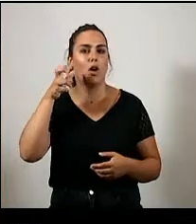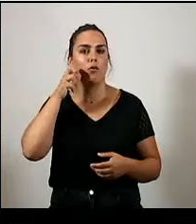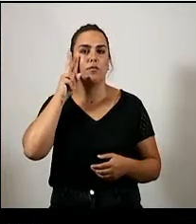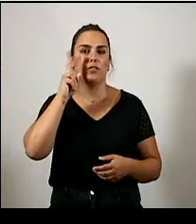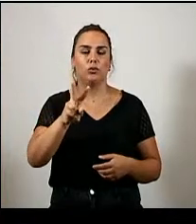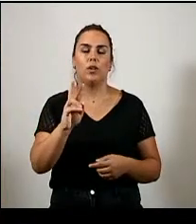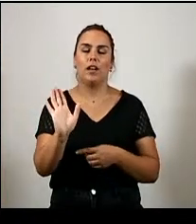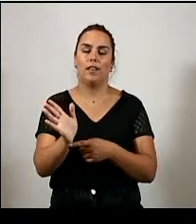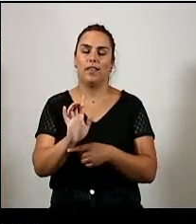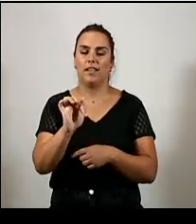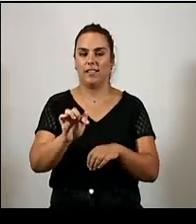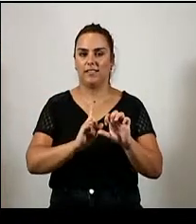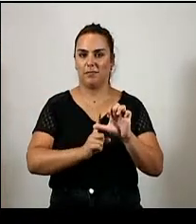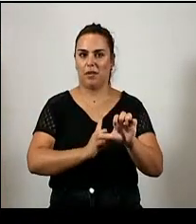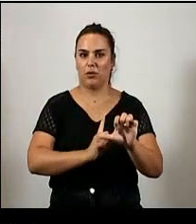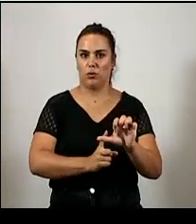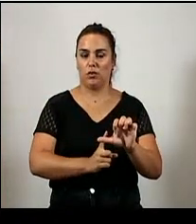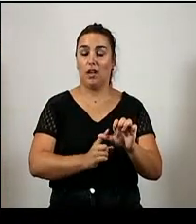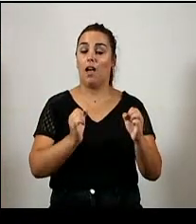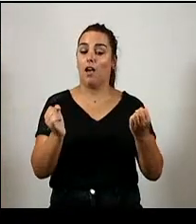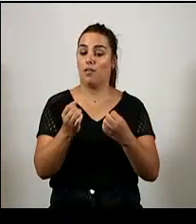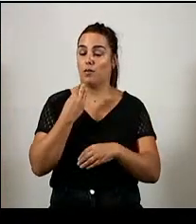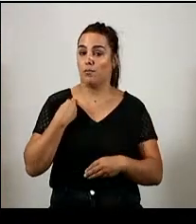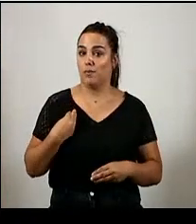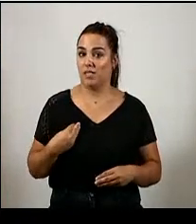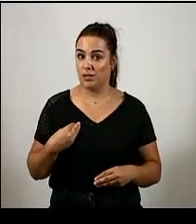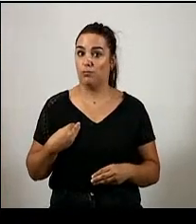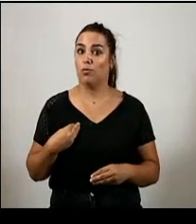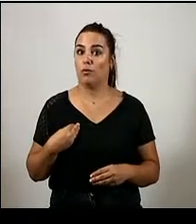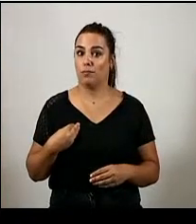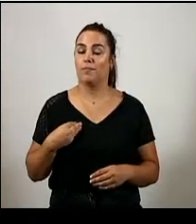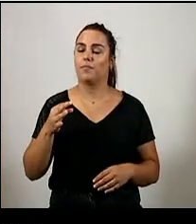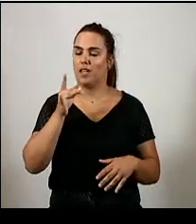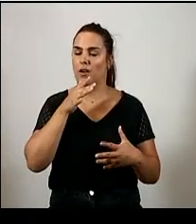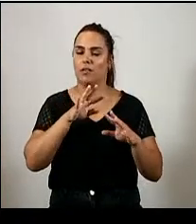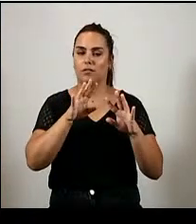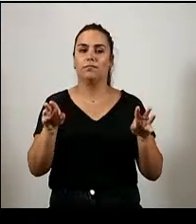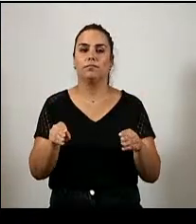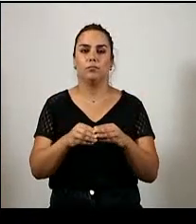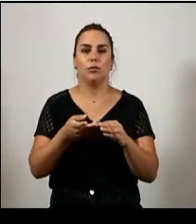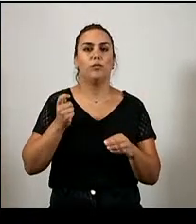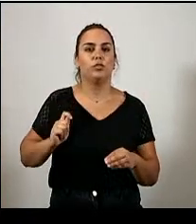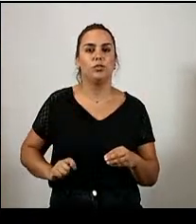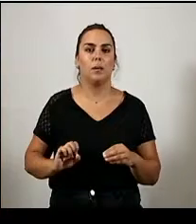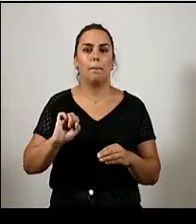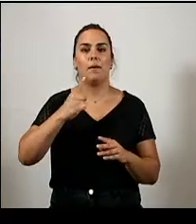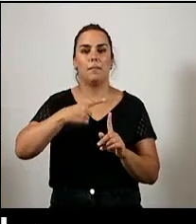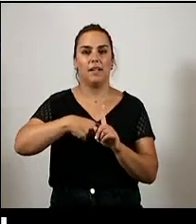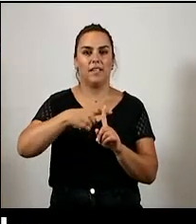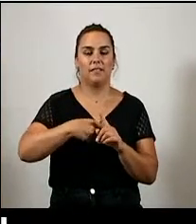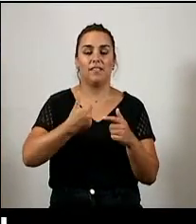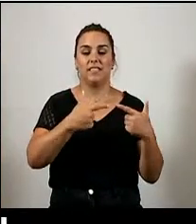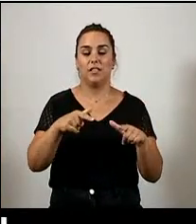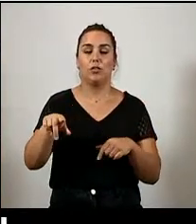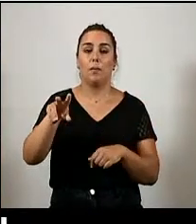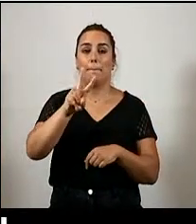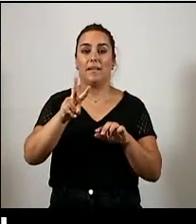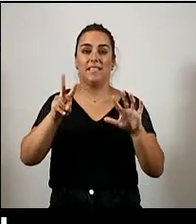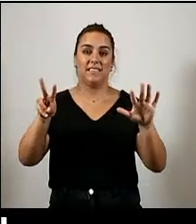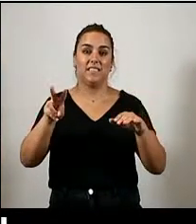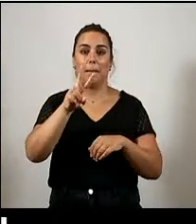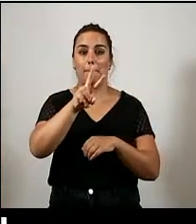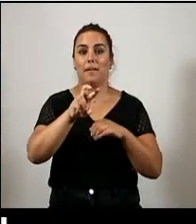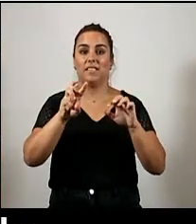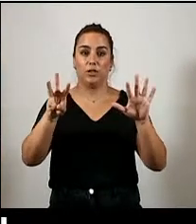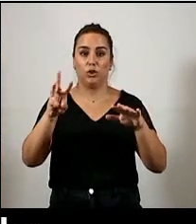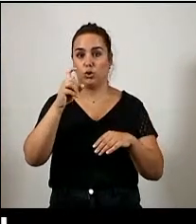de Extremadura. Esta Extrema Ficción reunirá a profesionales de primer nivel del sector los días 27 y 28